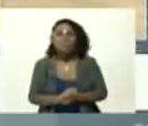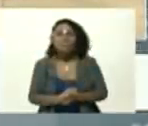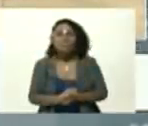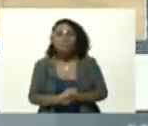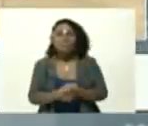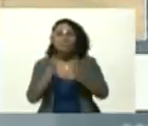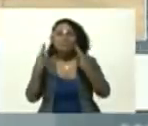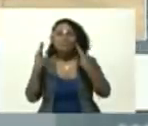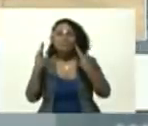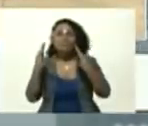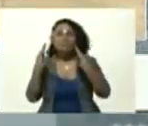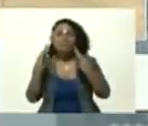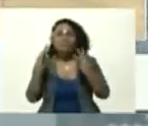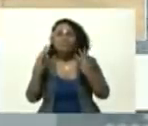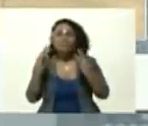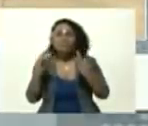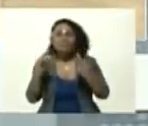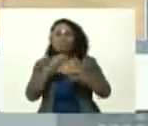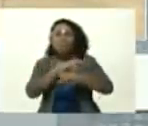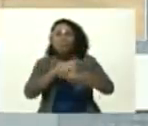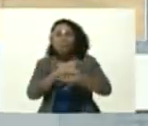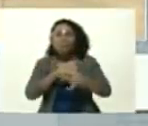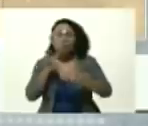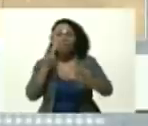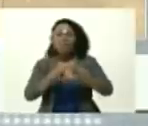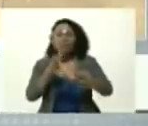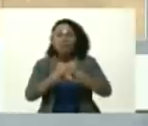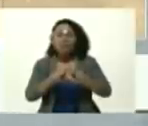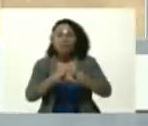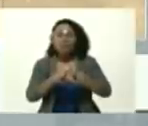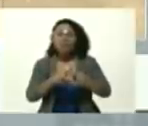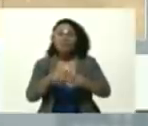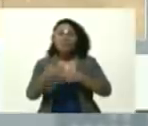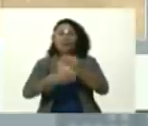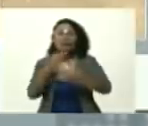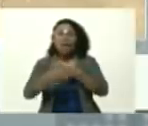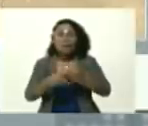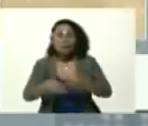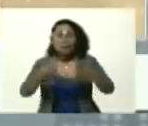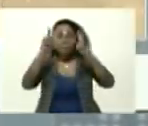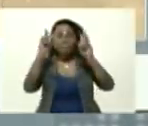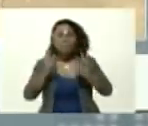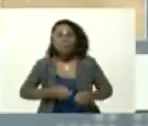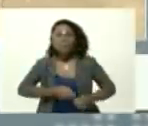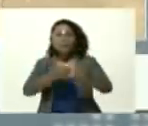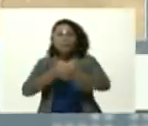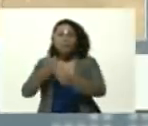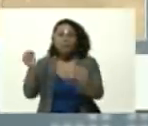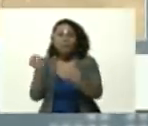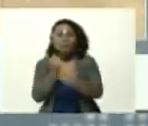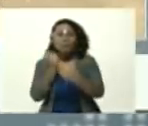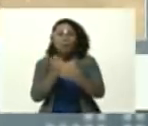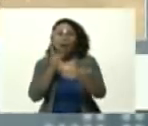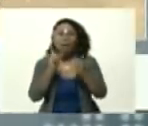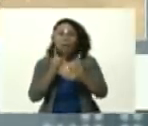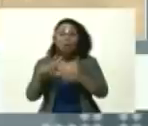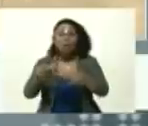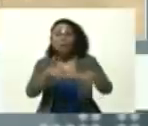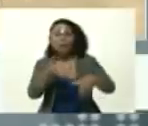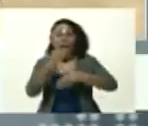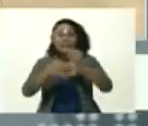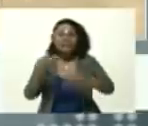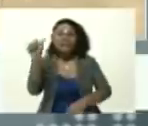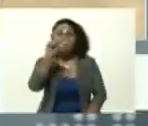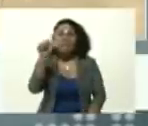Hábitat y Vivienda. Bueno, se ha hecho la limpieza, el despeje, un trabajo que en algunos lugares nos llevará